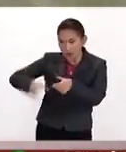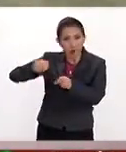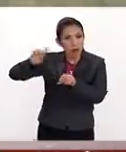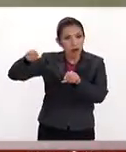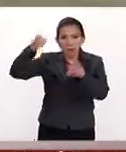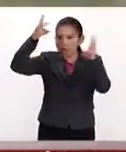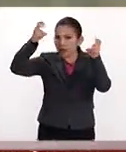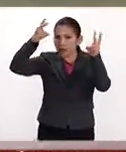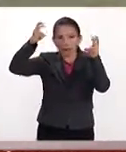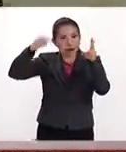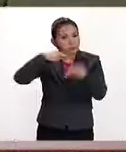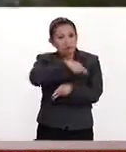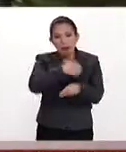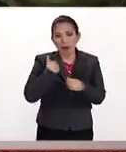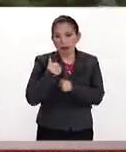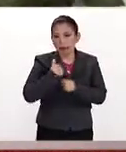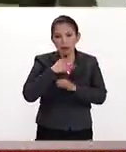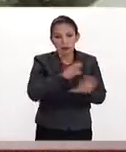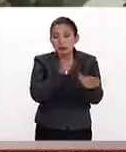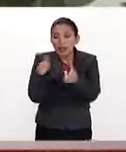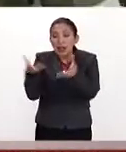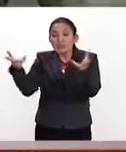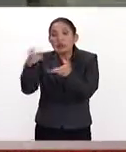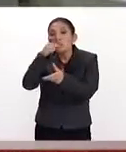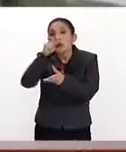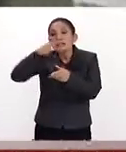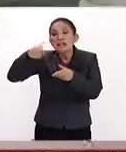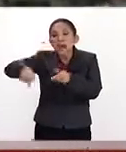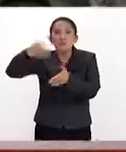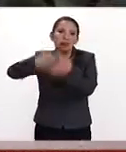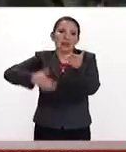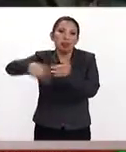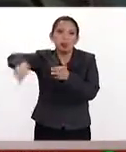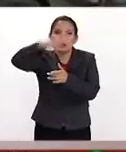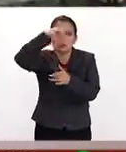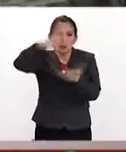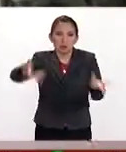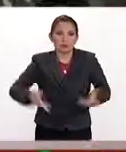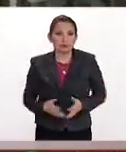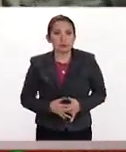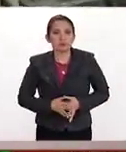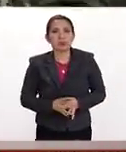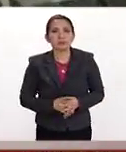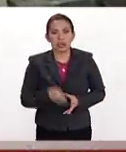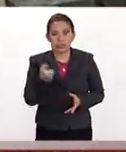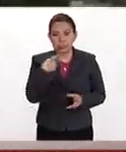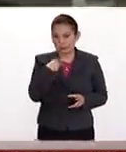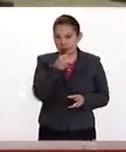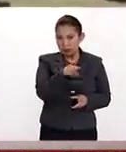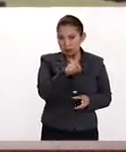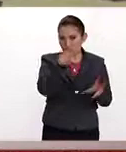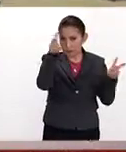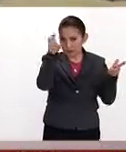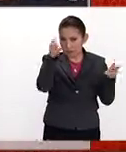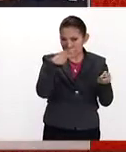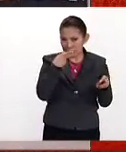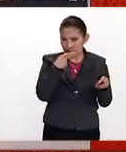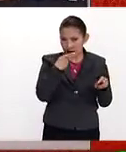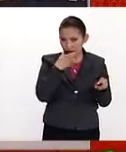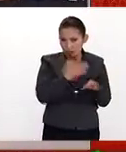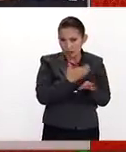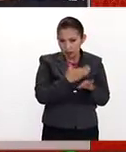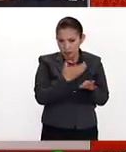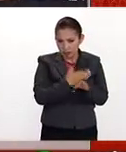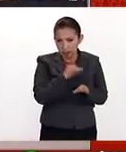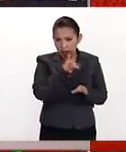tema de reglamentar a las Fuerzas Armadas, sino de crear policías que tanta falta hacen en todo el país. Y en ese contexto precisamente que tú estás